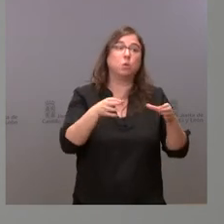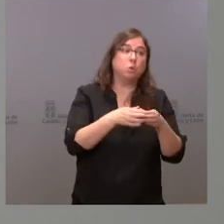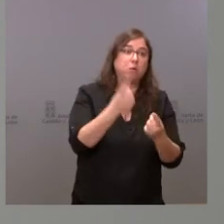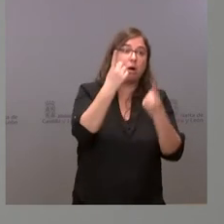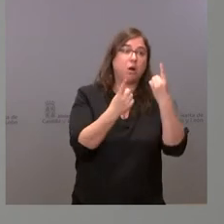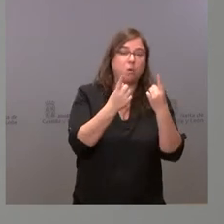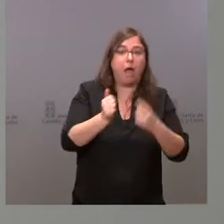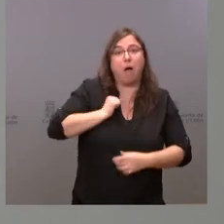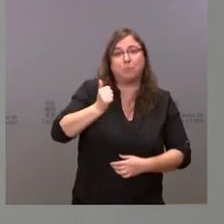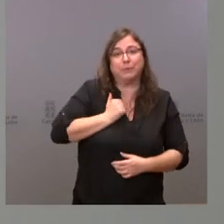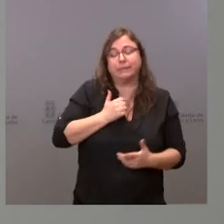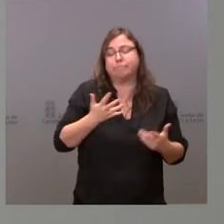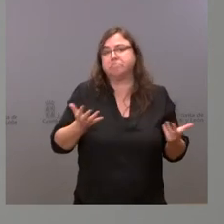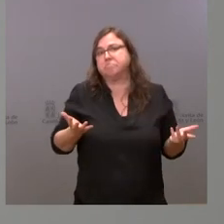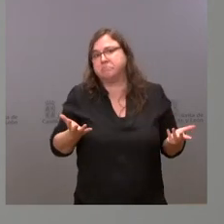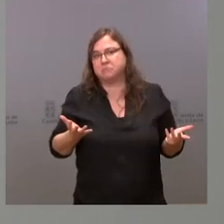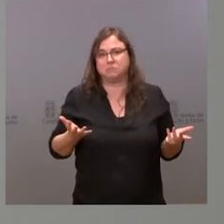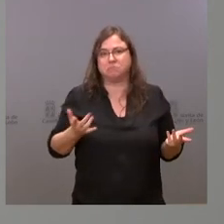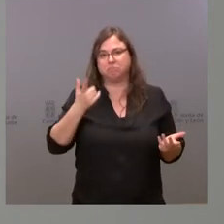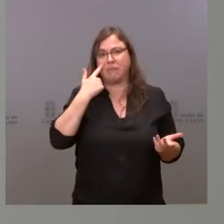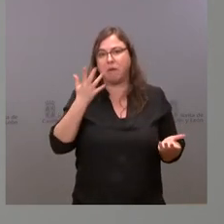utilizar estas cosas pero